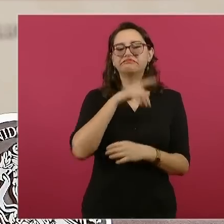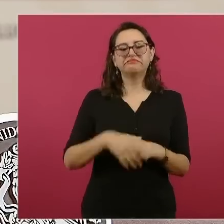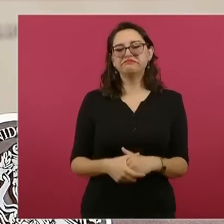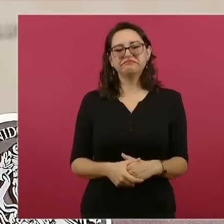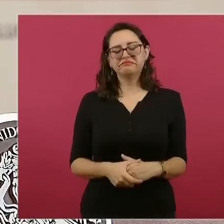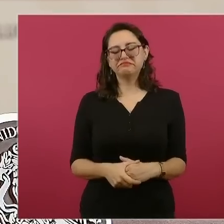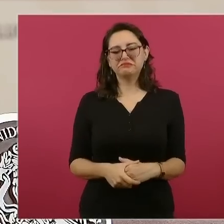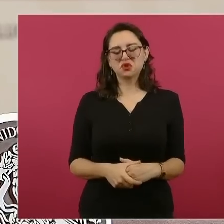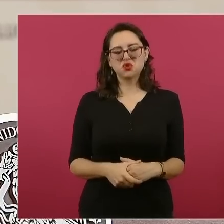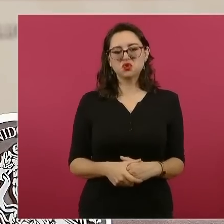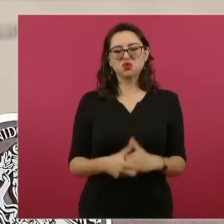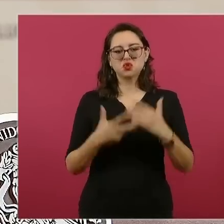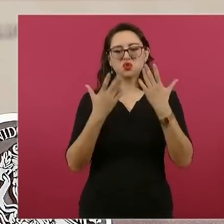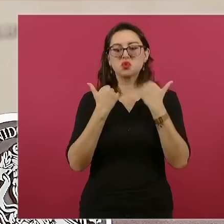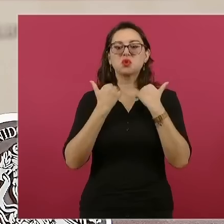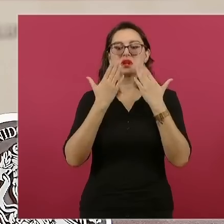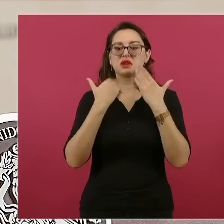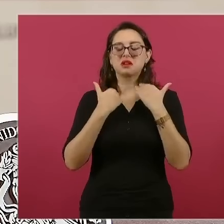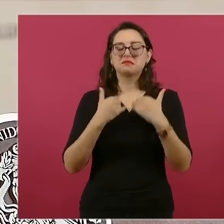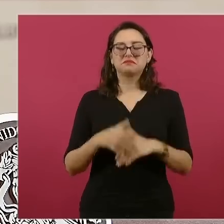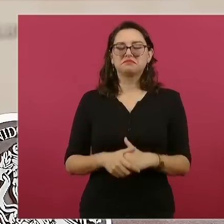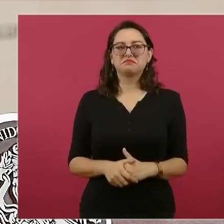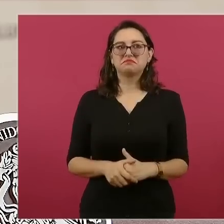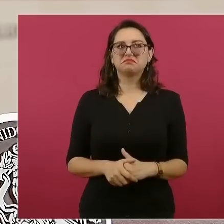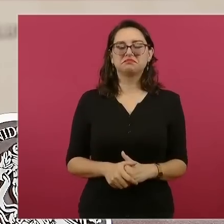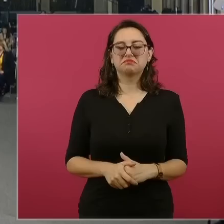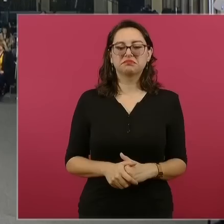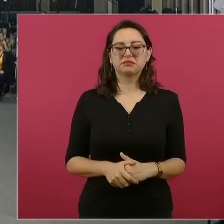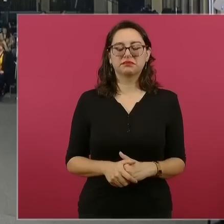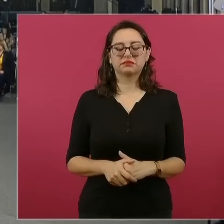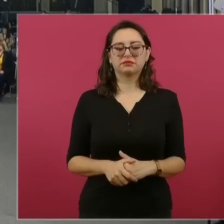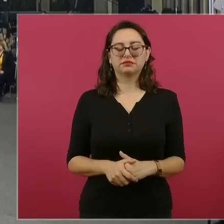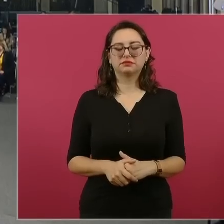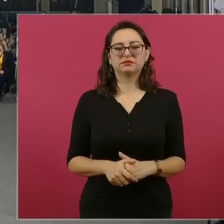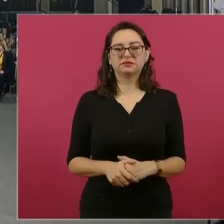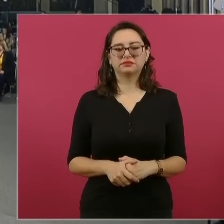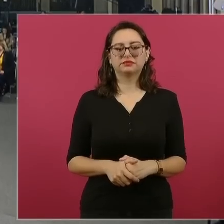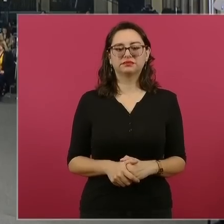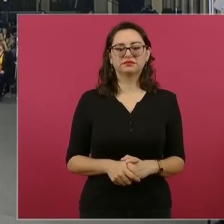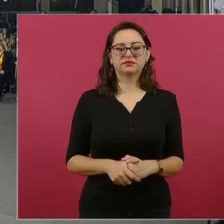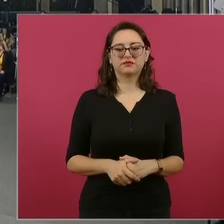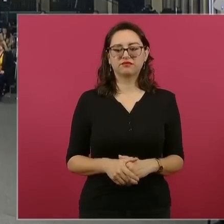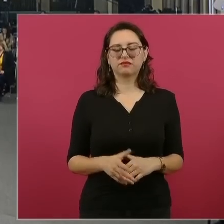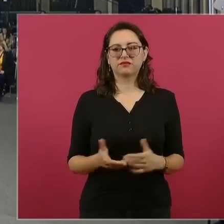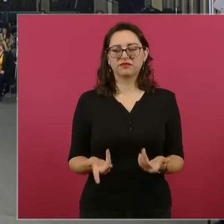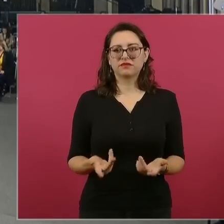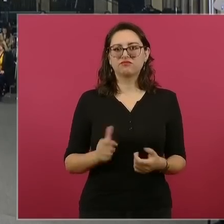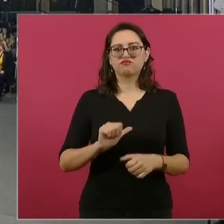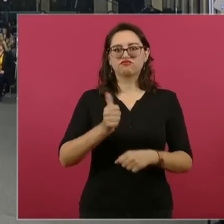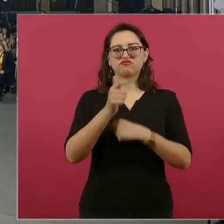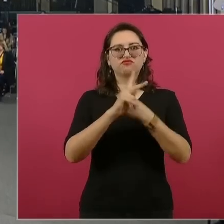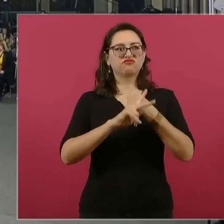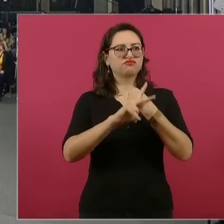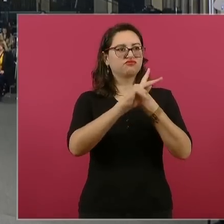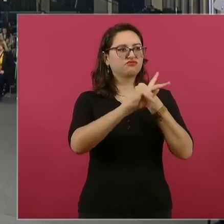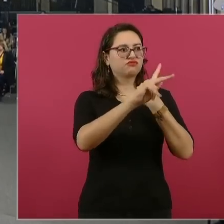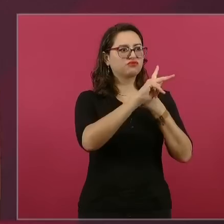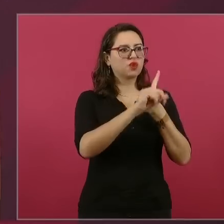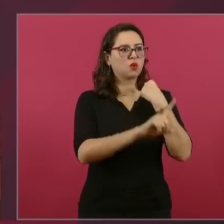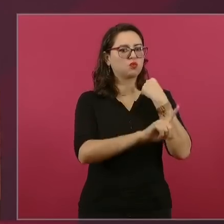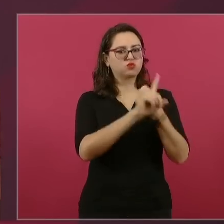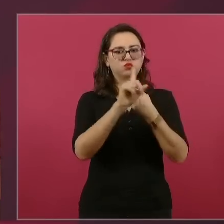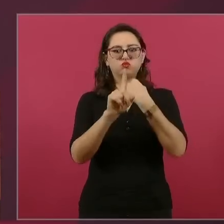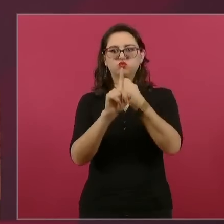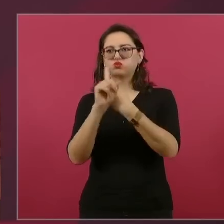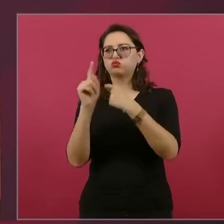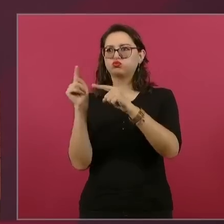no está haciendo nada para combatir el principal